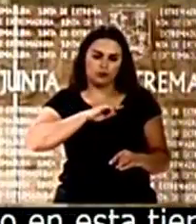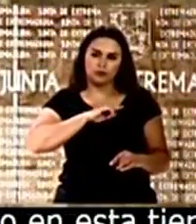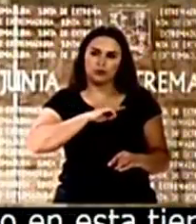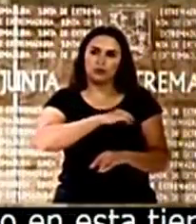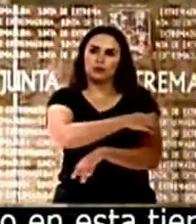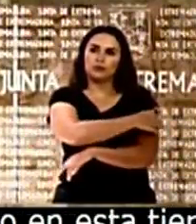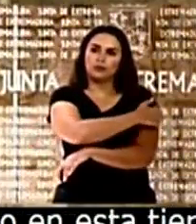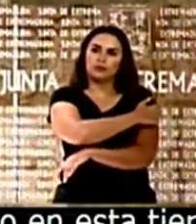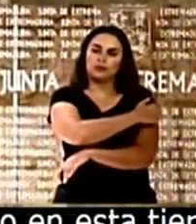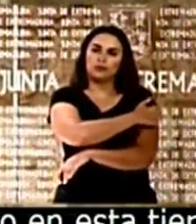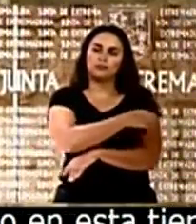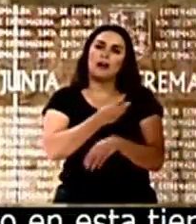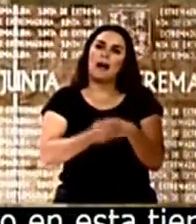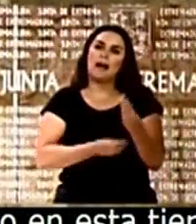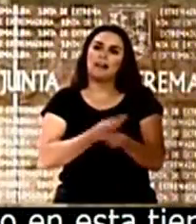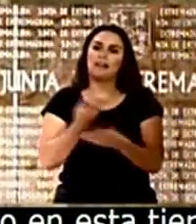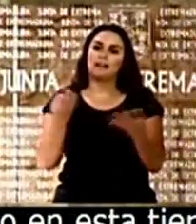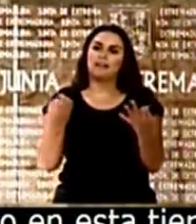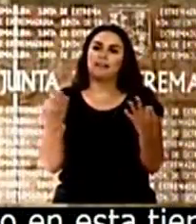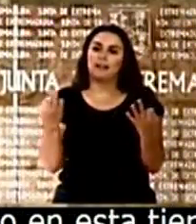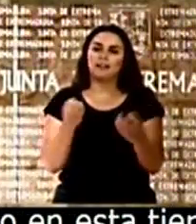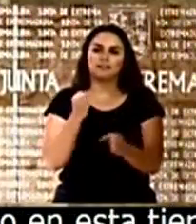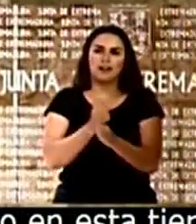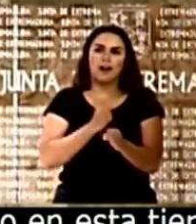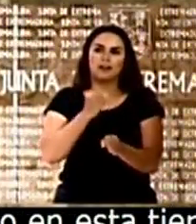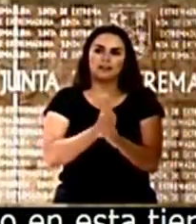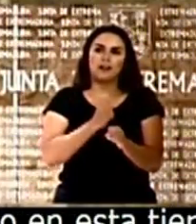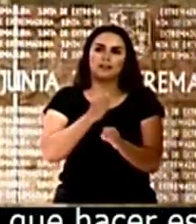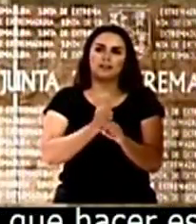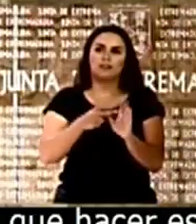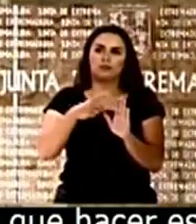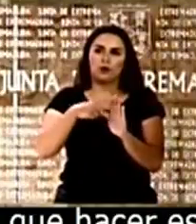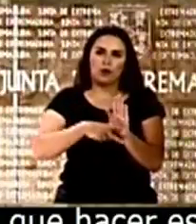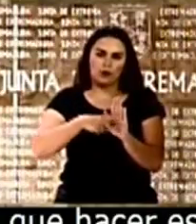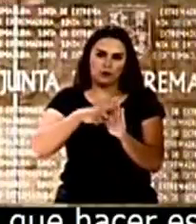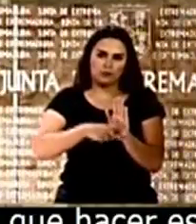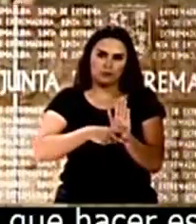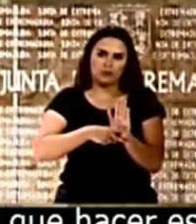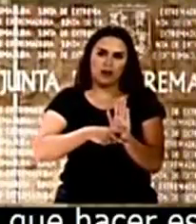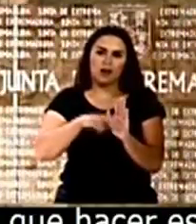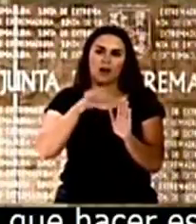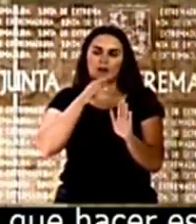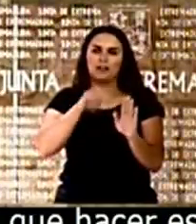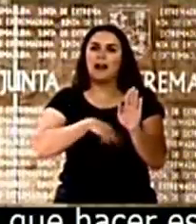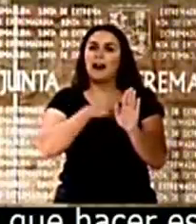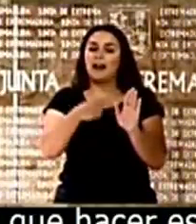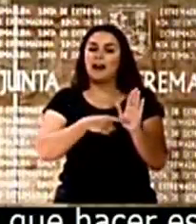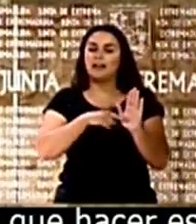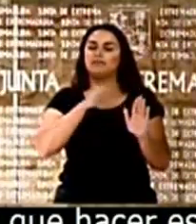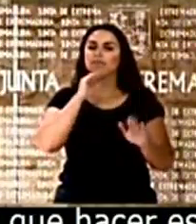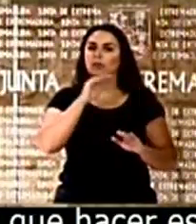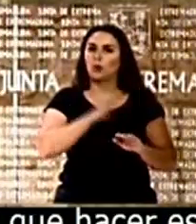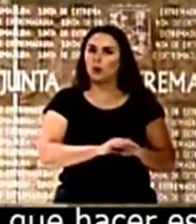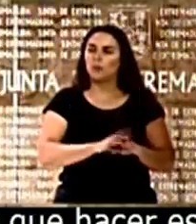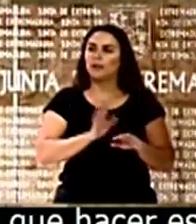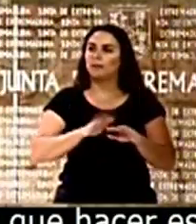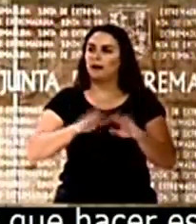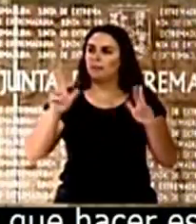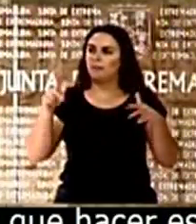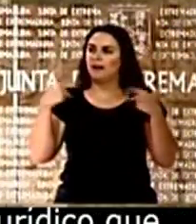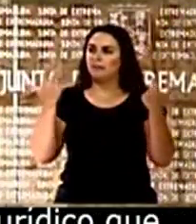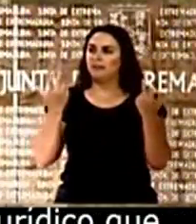lo que tenemos que hacer es trabajar sobre la norma, poner el marco legal y jurídico que permita